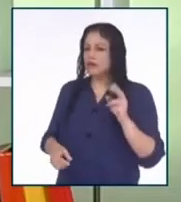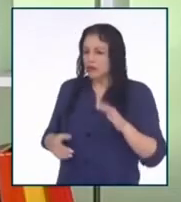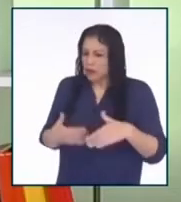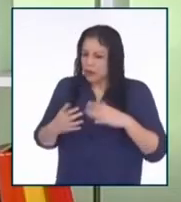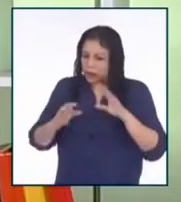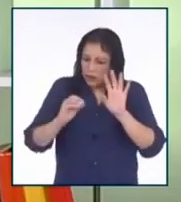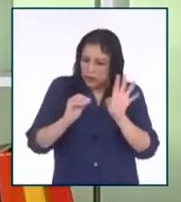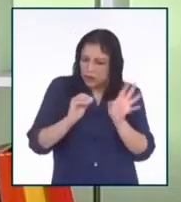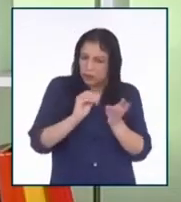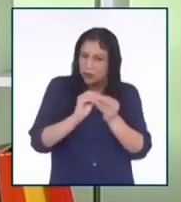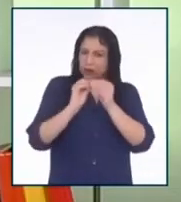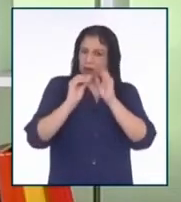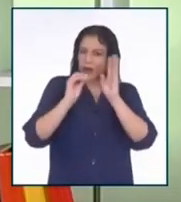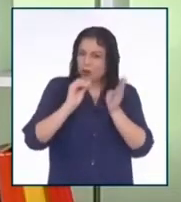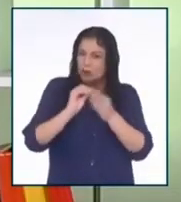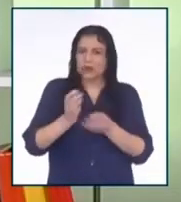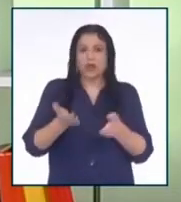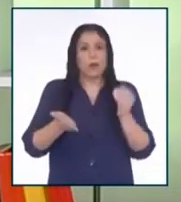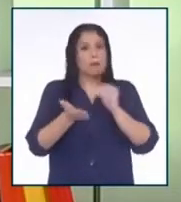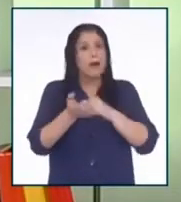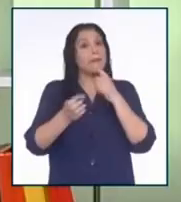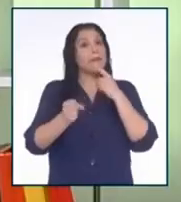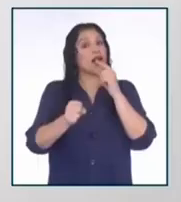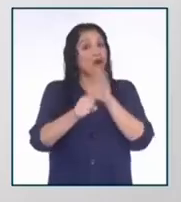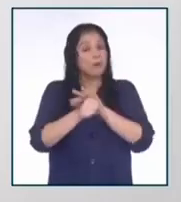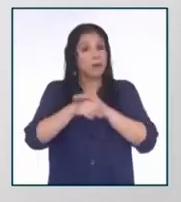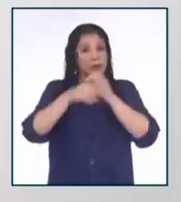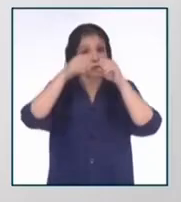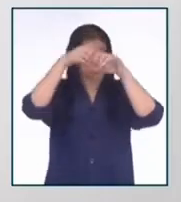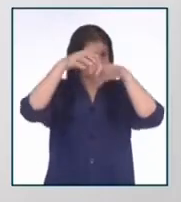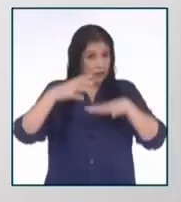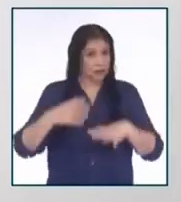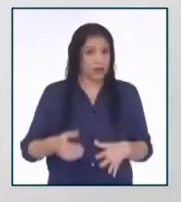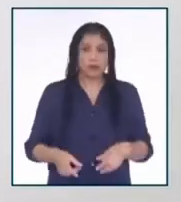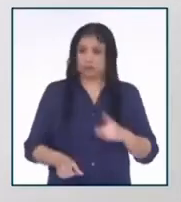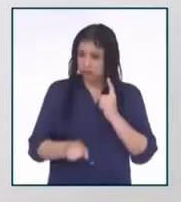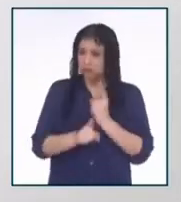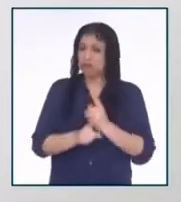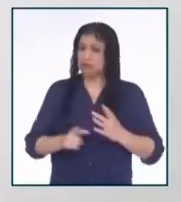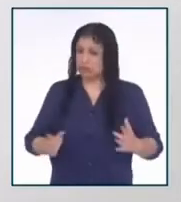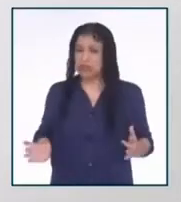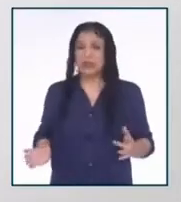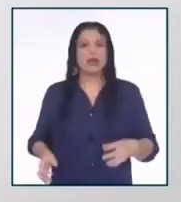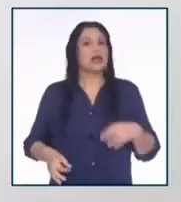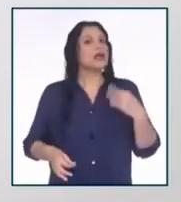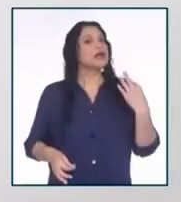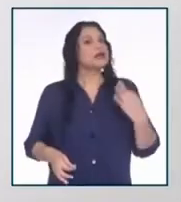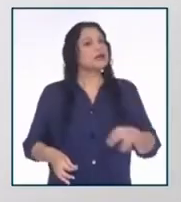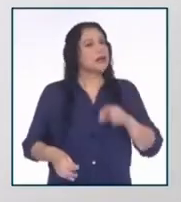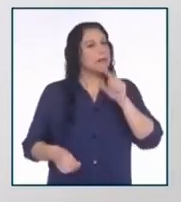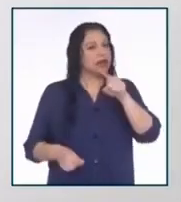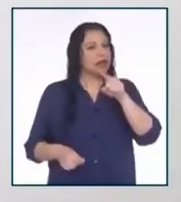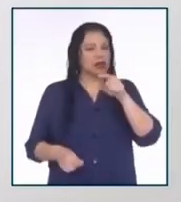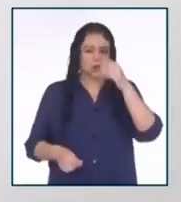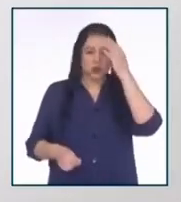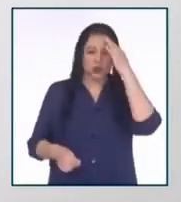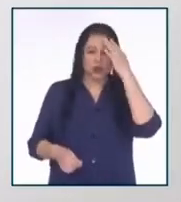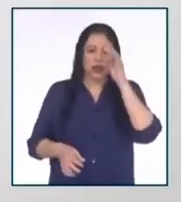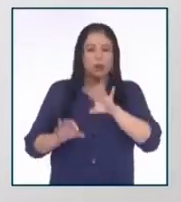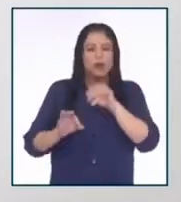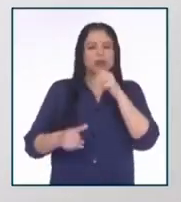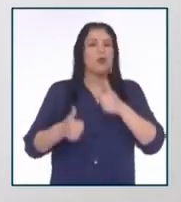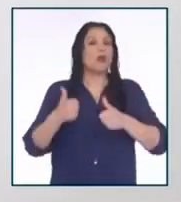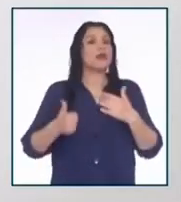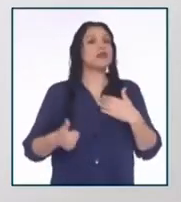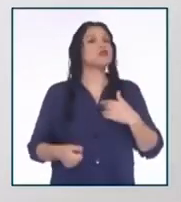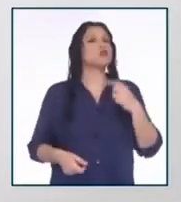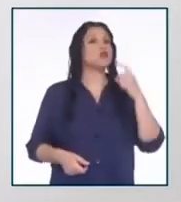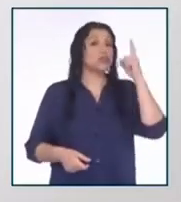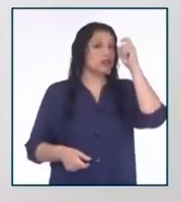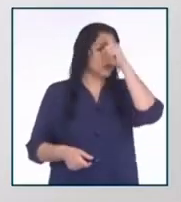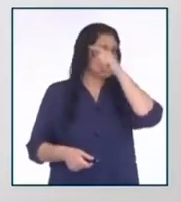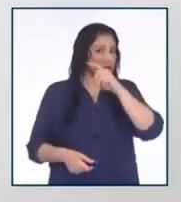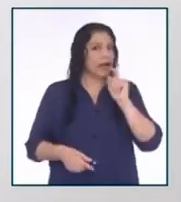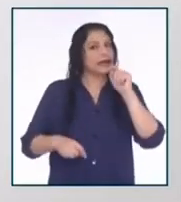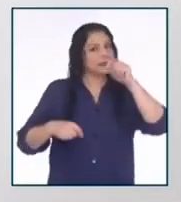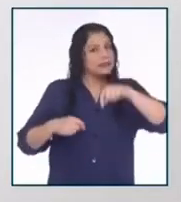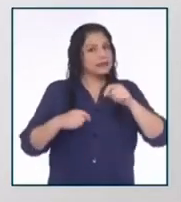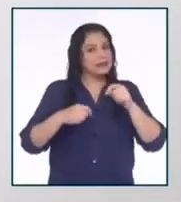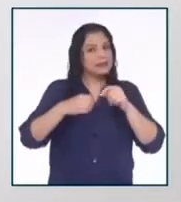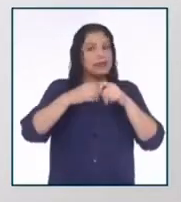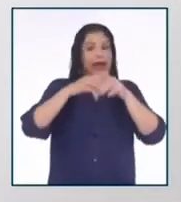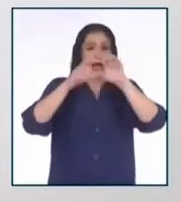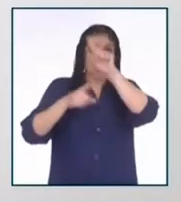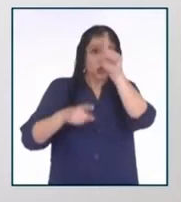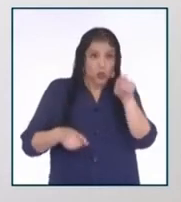ir incorporando más compromisos en mi gráfico? Claro que sí. Siempre que reconozcas tus dificultades, debes ir anotando en